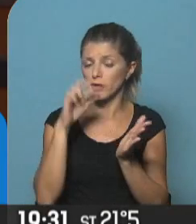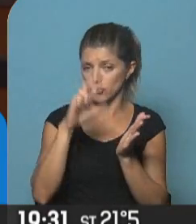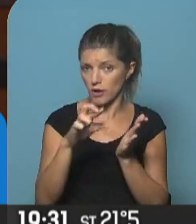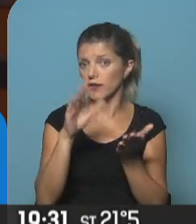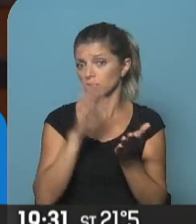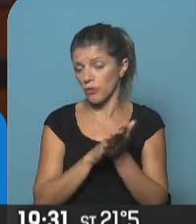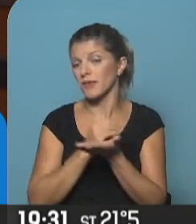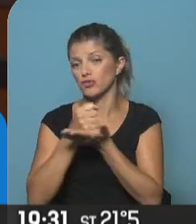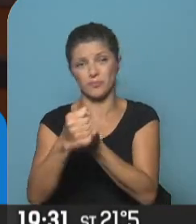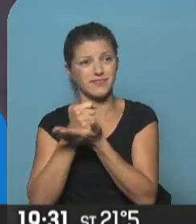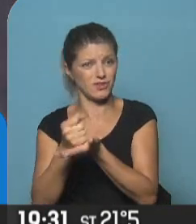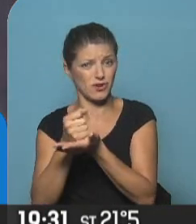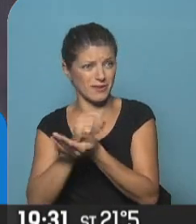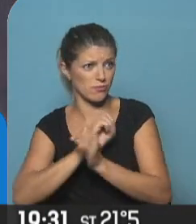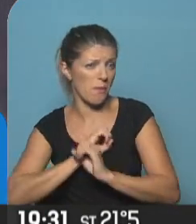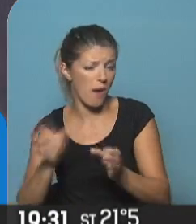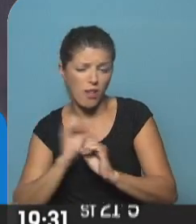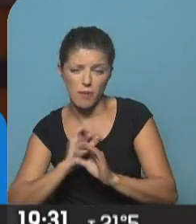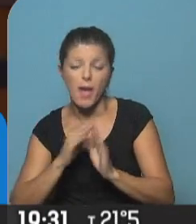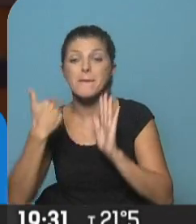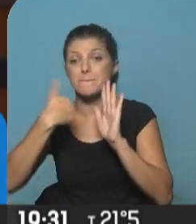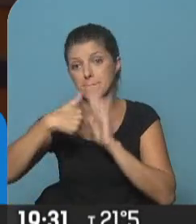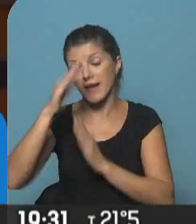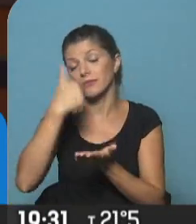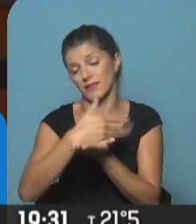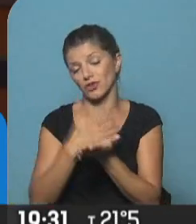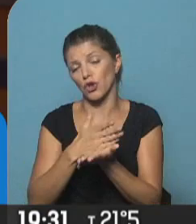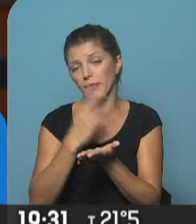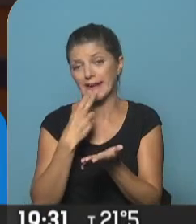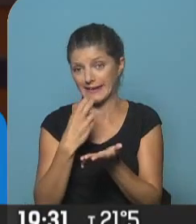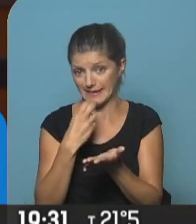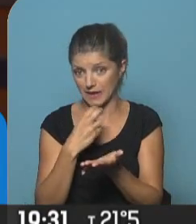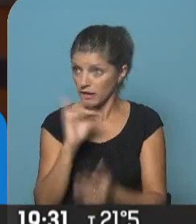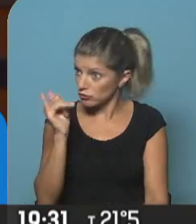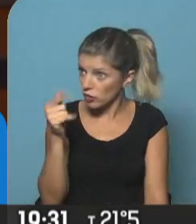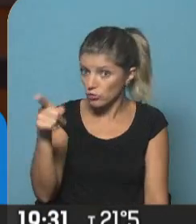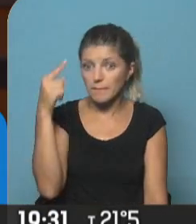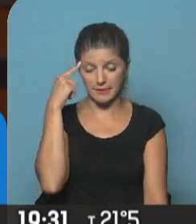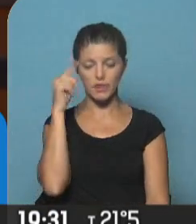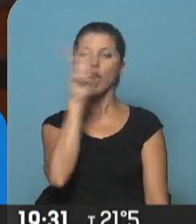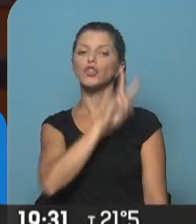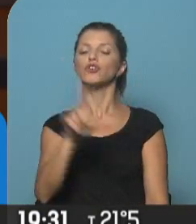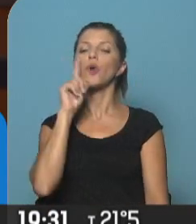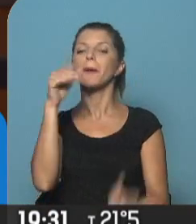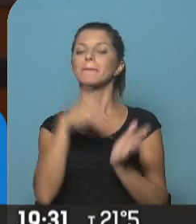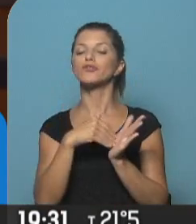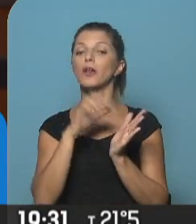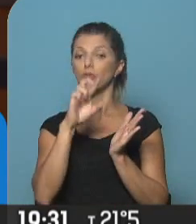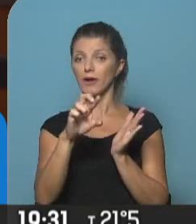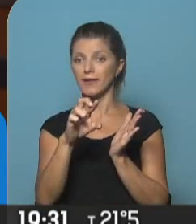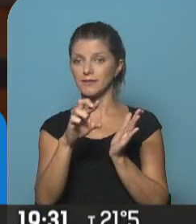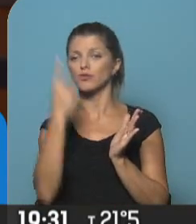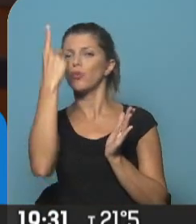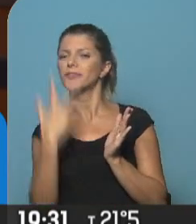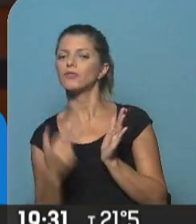indiscriminados, fundamentalmente en los sectores energéticos. Y sí, piense usted que 200.000 millones de dólares es el tercio del Producto Bruto de la Argentina, es decir,